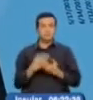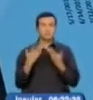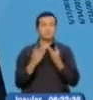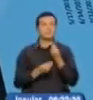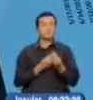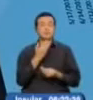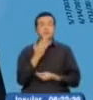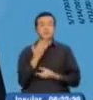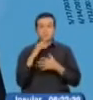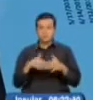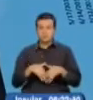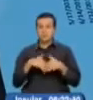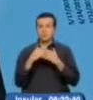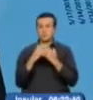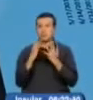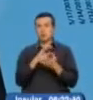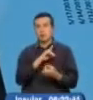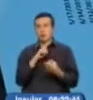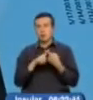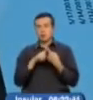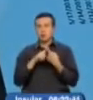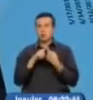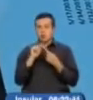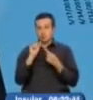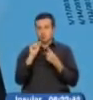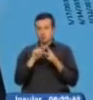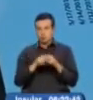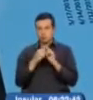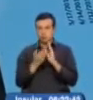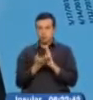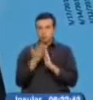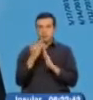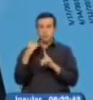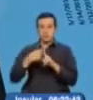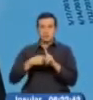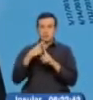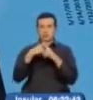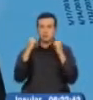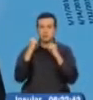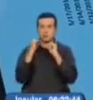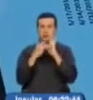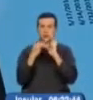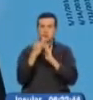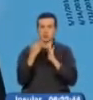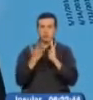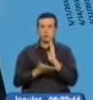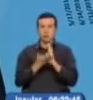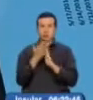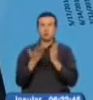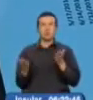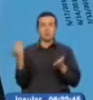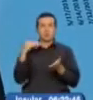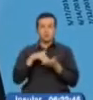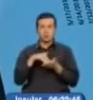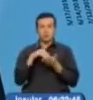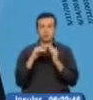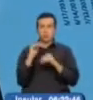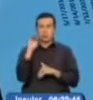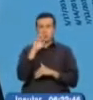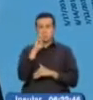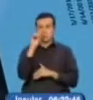produce una recuperación recientemente ahora en los meses de marzo y abril para estar de nuevo encima